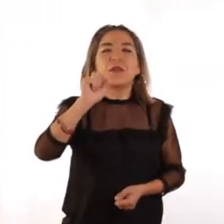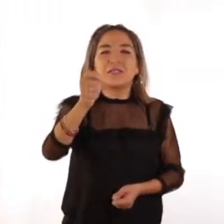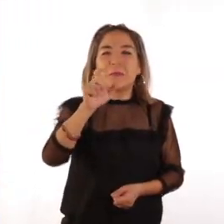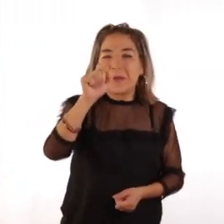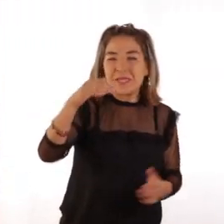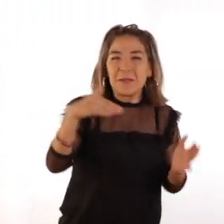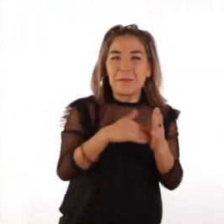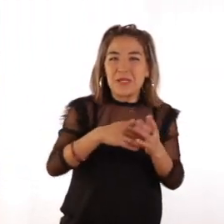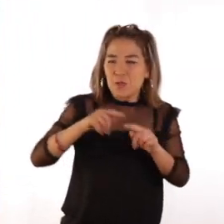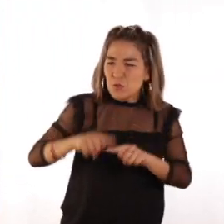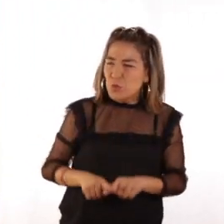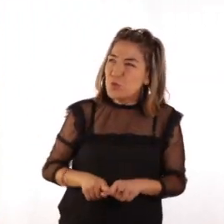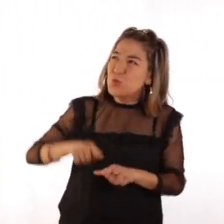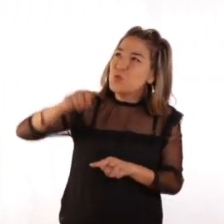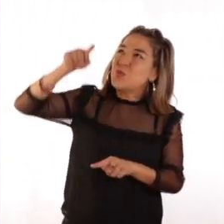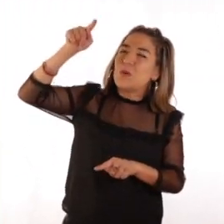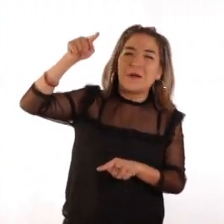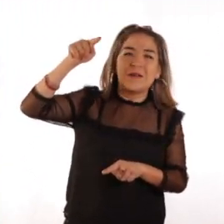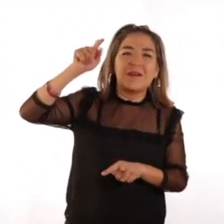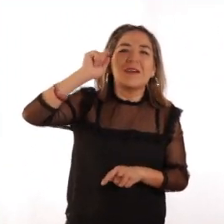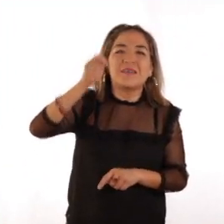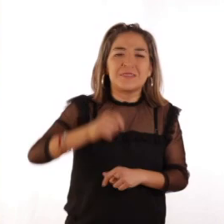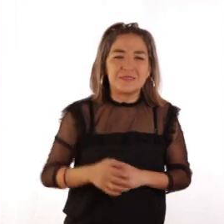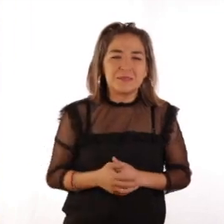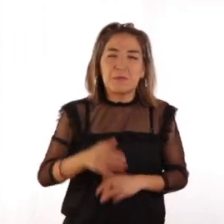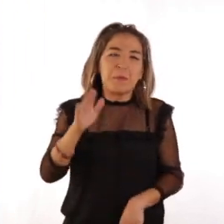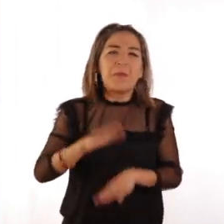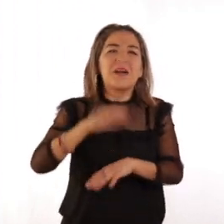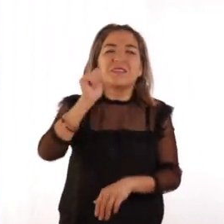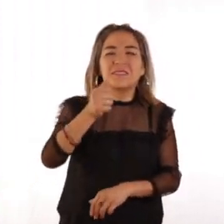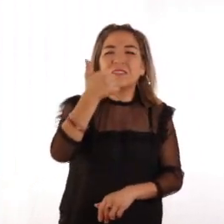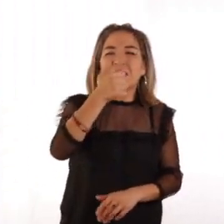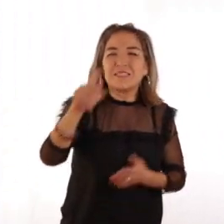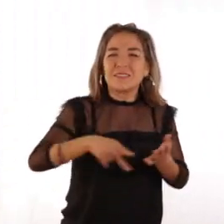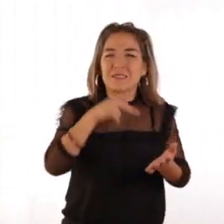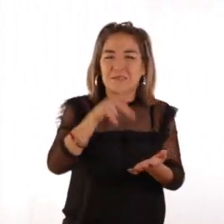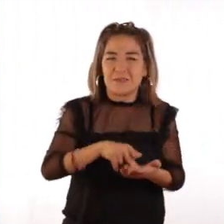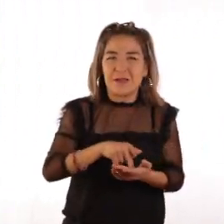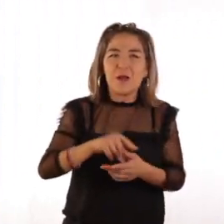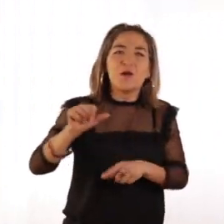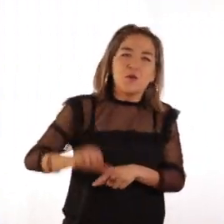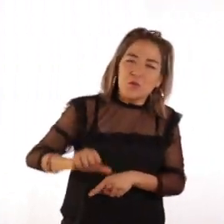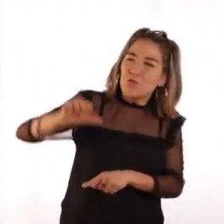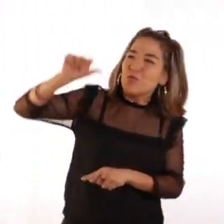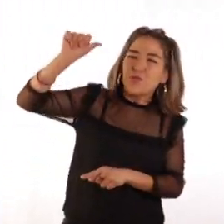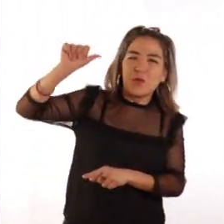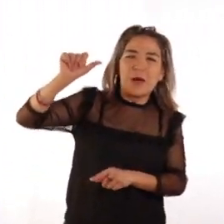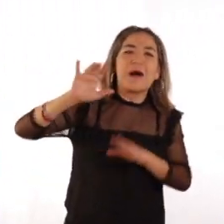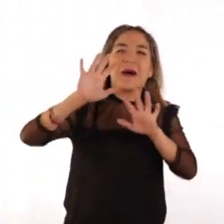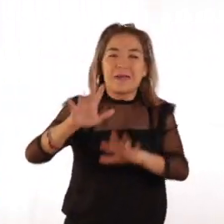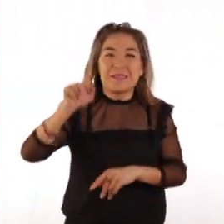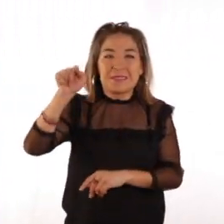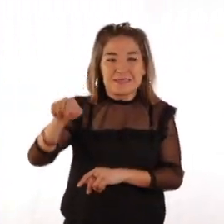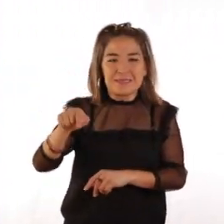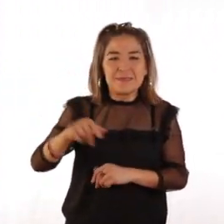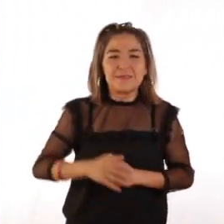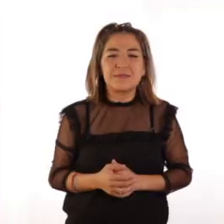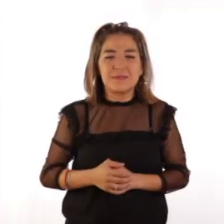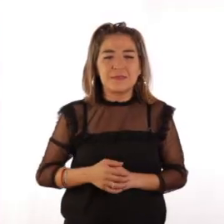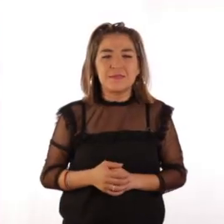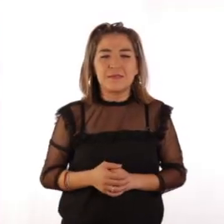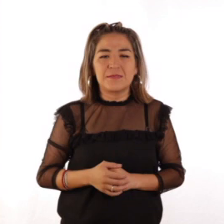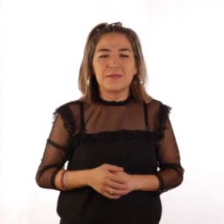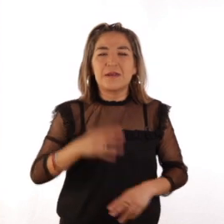hasta 20,000 pies de altura, normal son un poco más de 6 kilómetros de altura. De